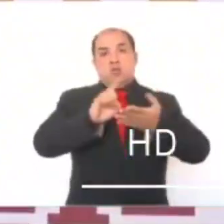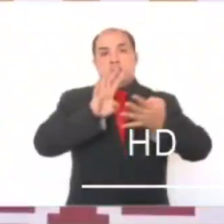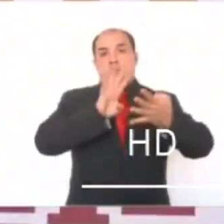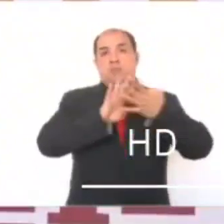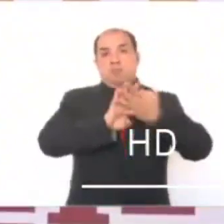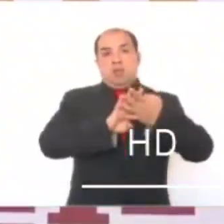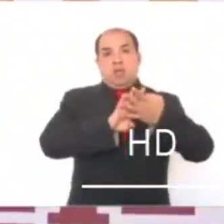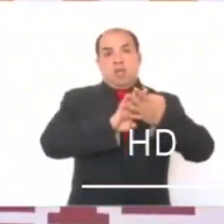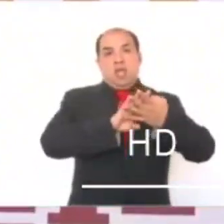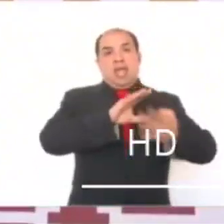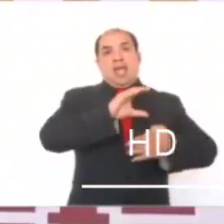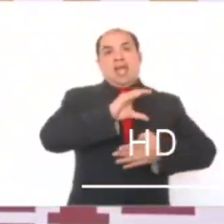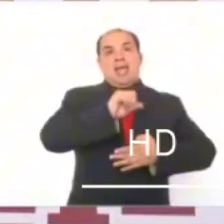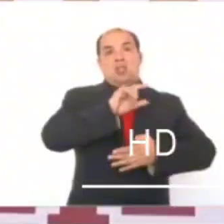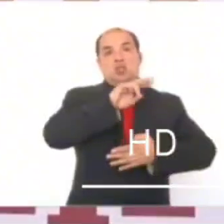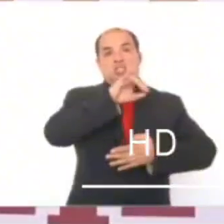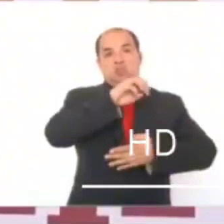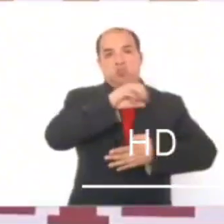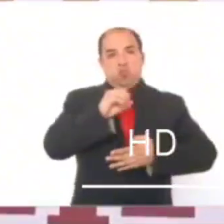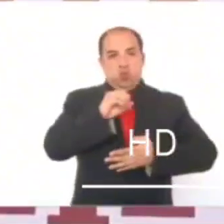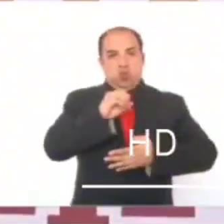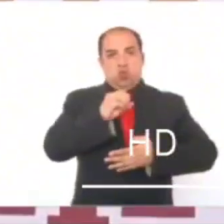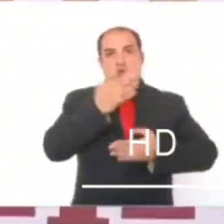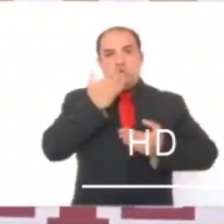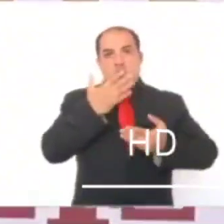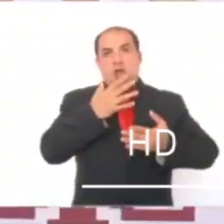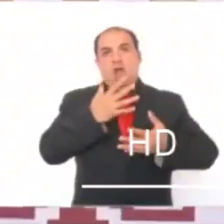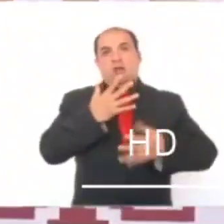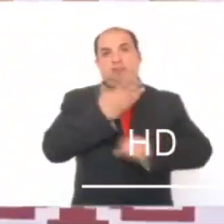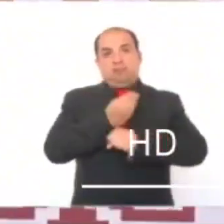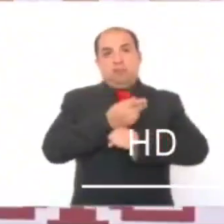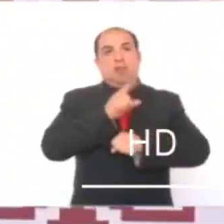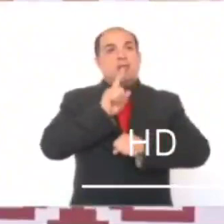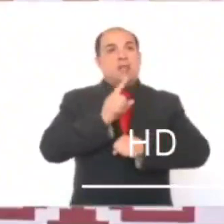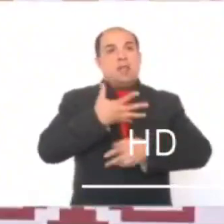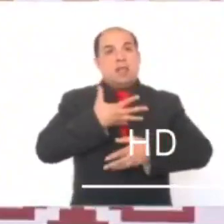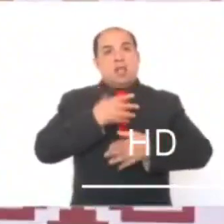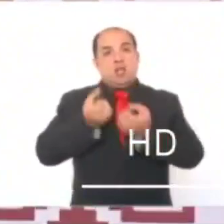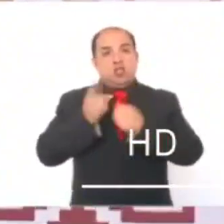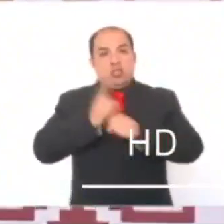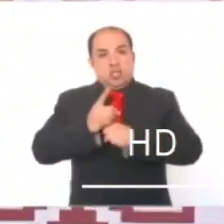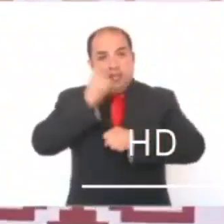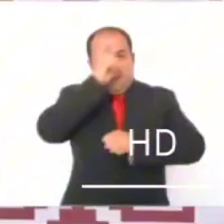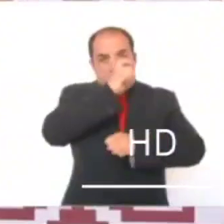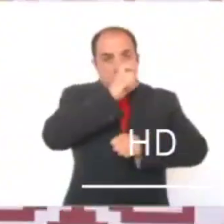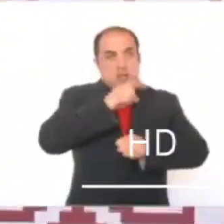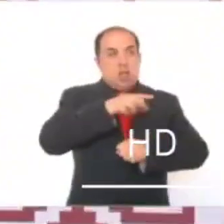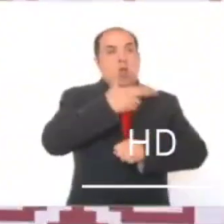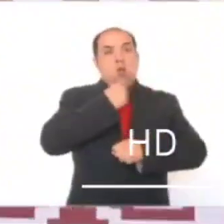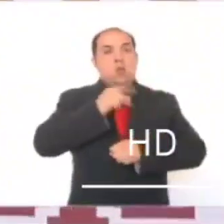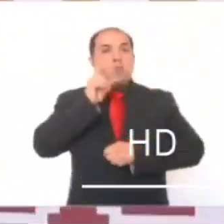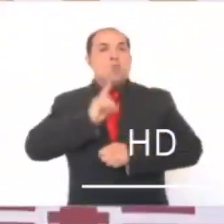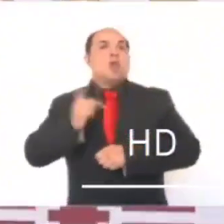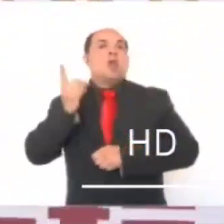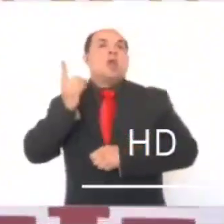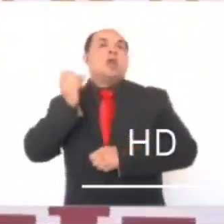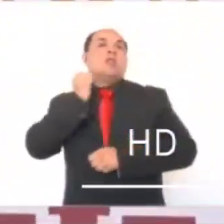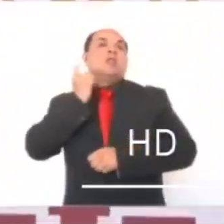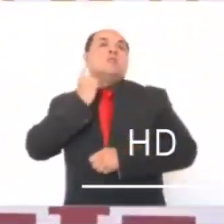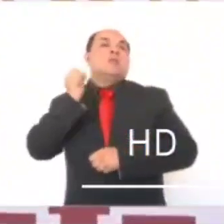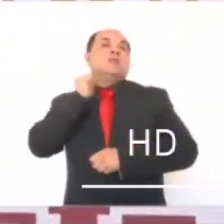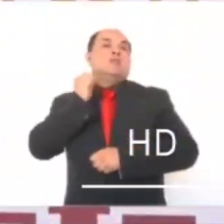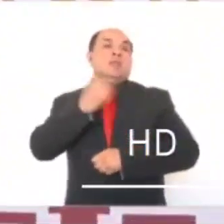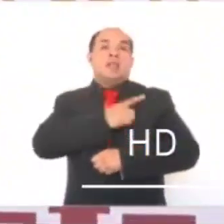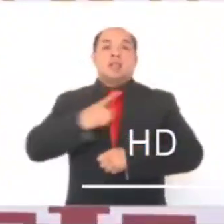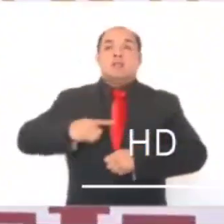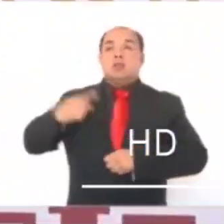remedio. Ante la complejidad de la sociedad, el legislador y la legisladora tienen el deber de